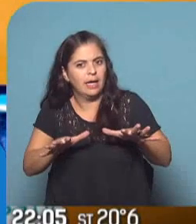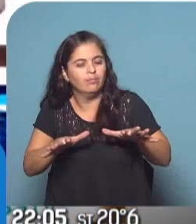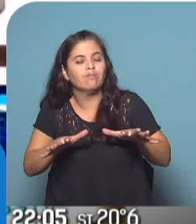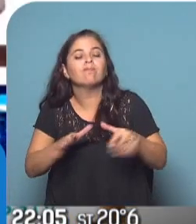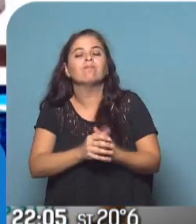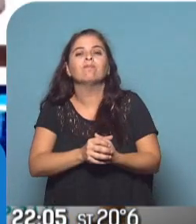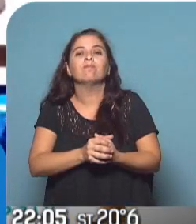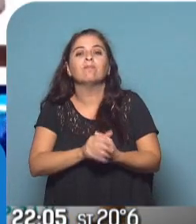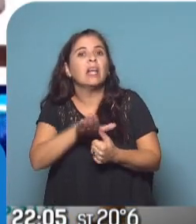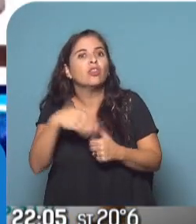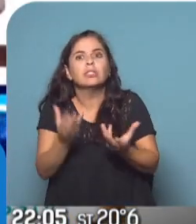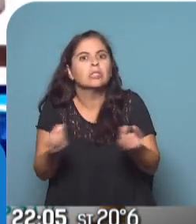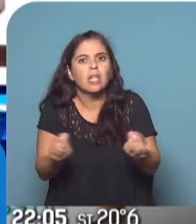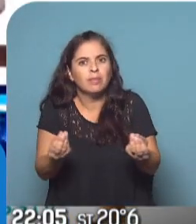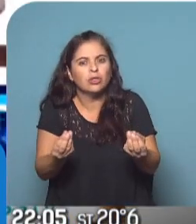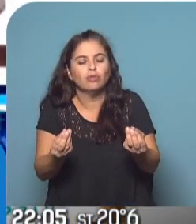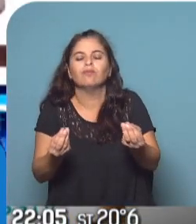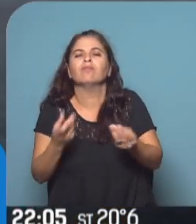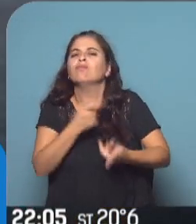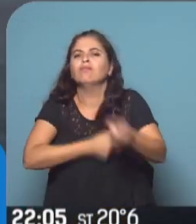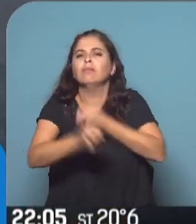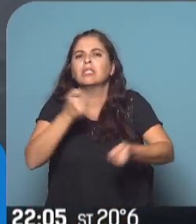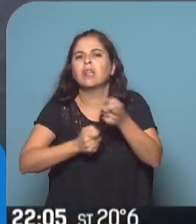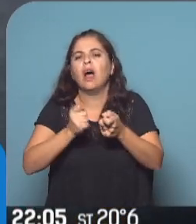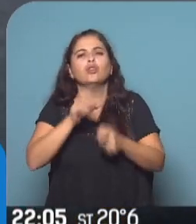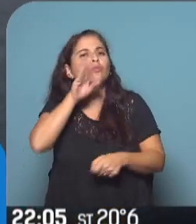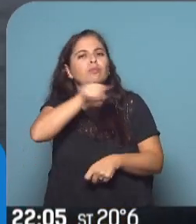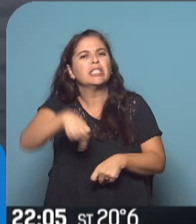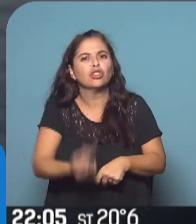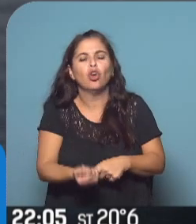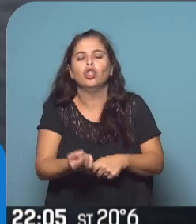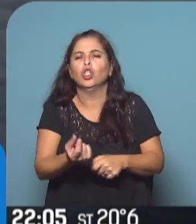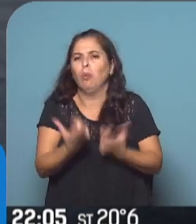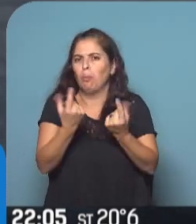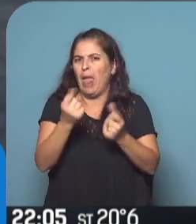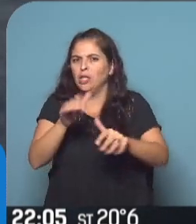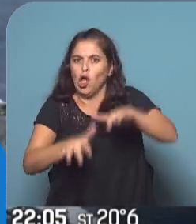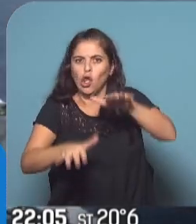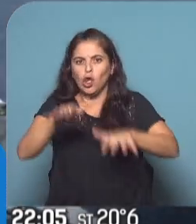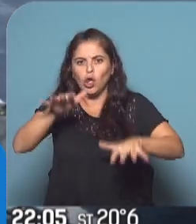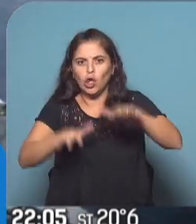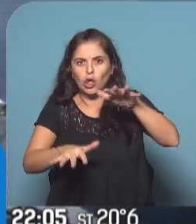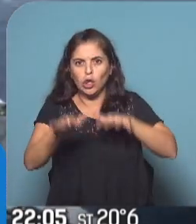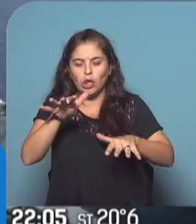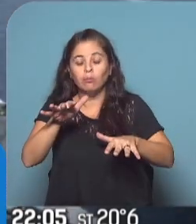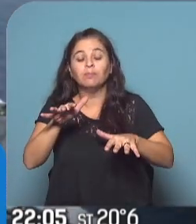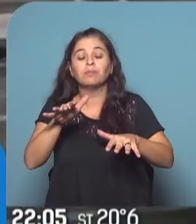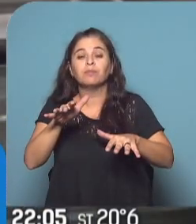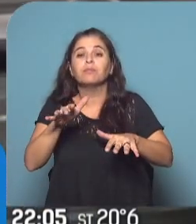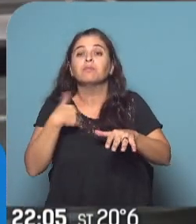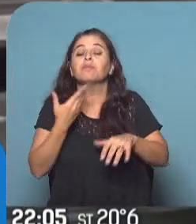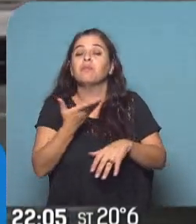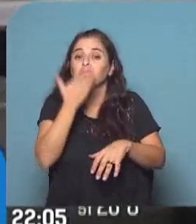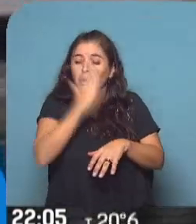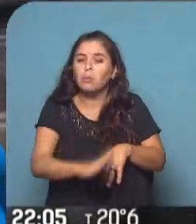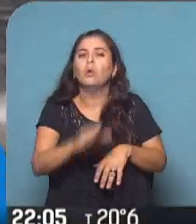medida desestabilizó los precios del mercado petrolero. El pasado 6 de mayo, Bolton informó que Estados Unidos desplegaría en Medio Oriente